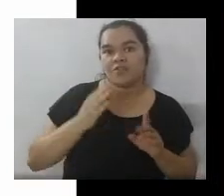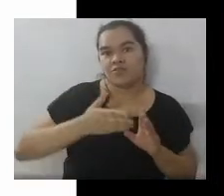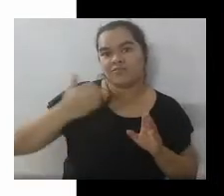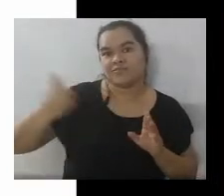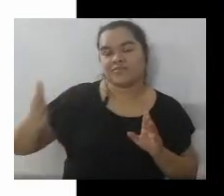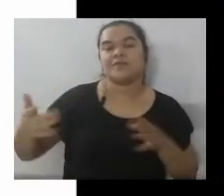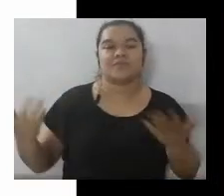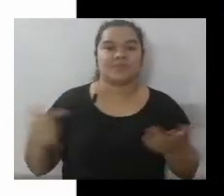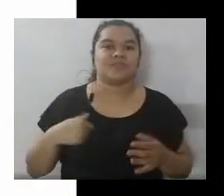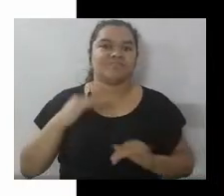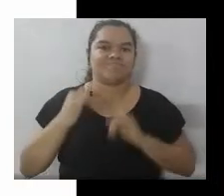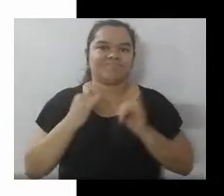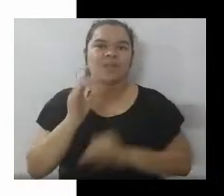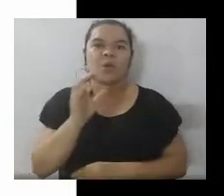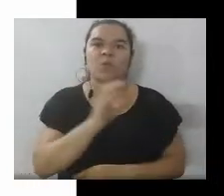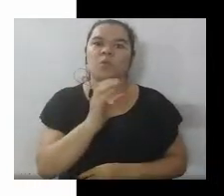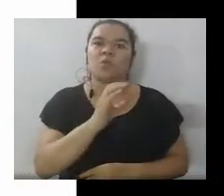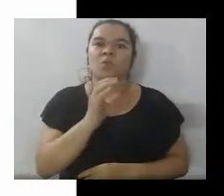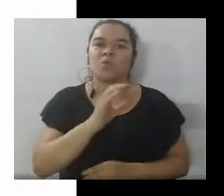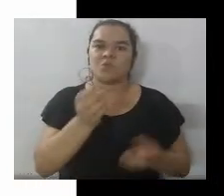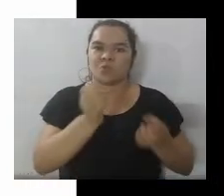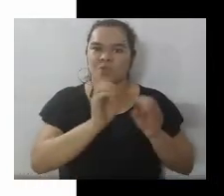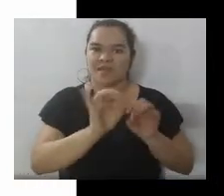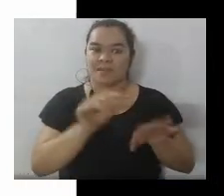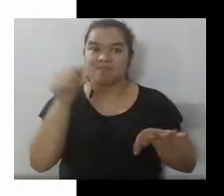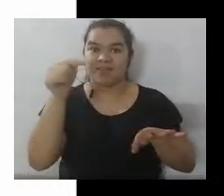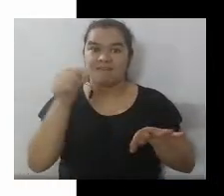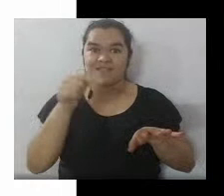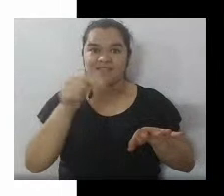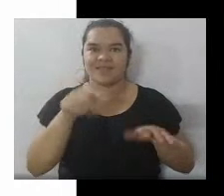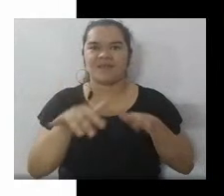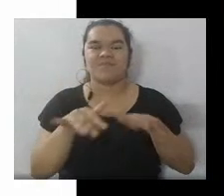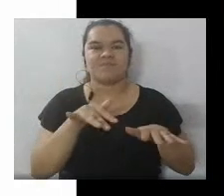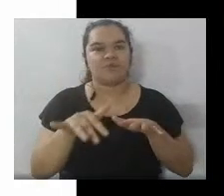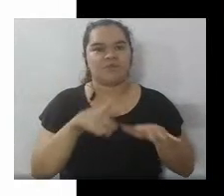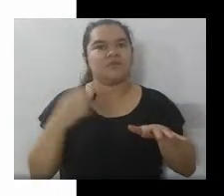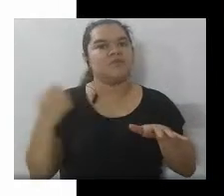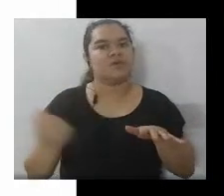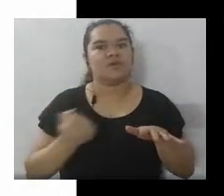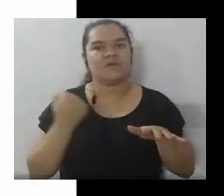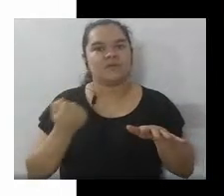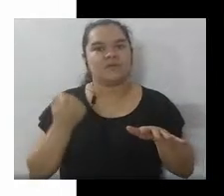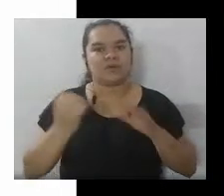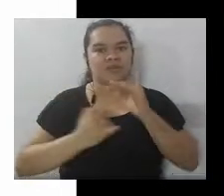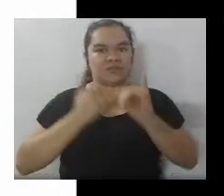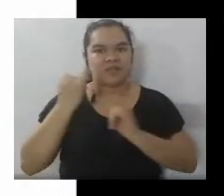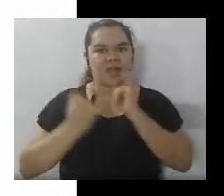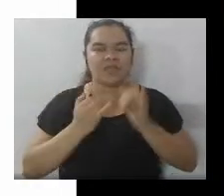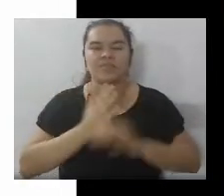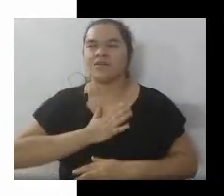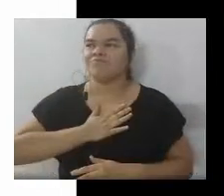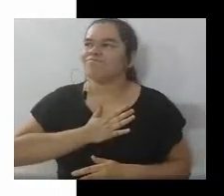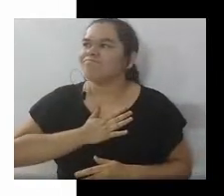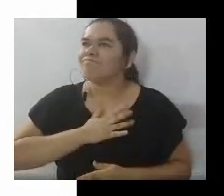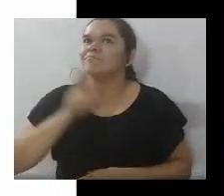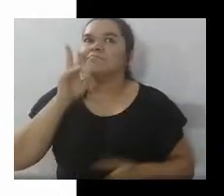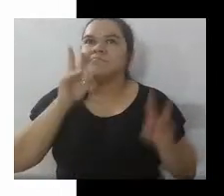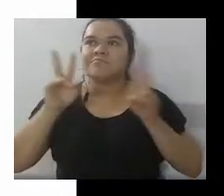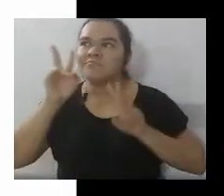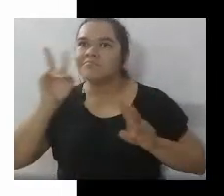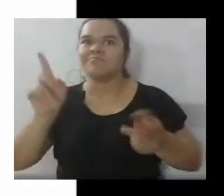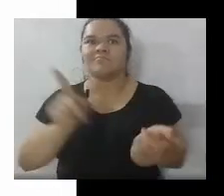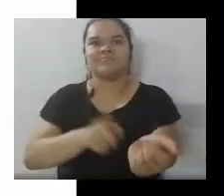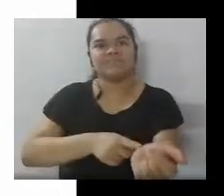importante tener en cuenta que tenemos este curso de ambientación, de taller de ambientación